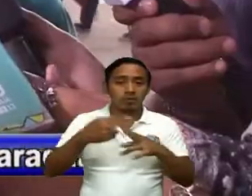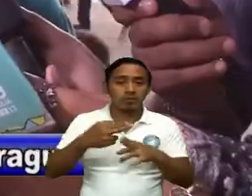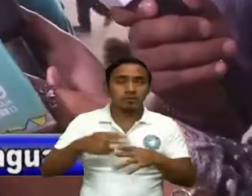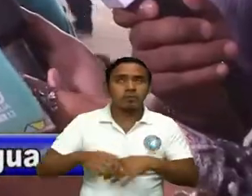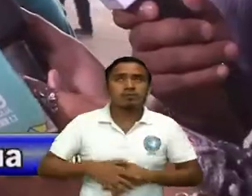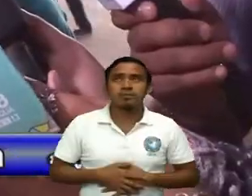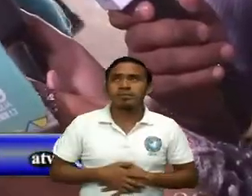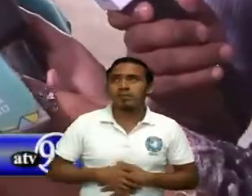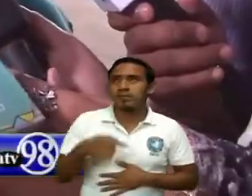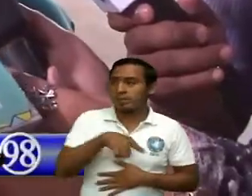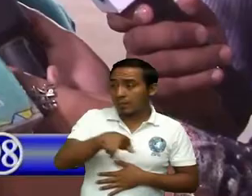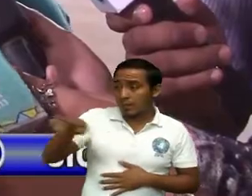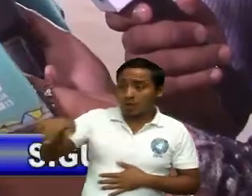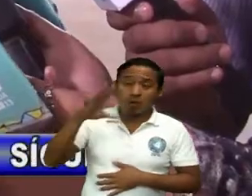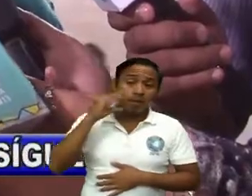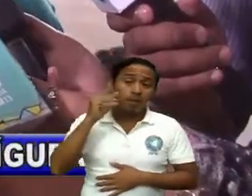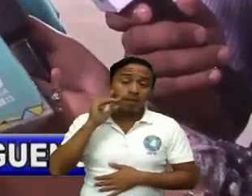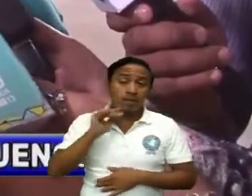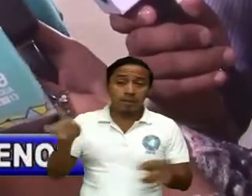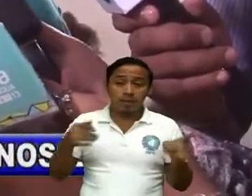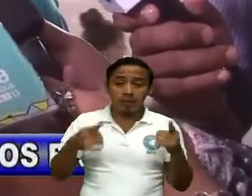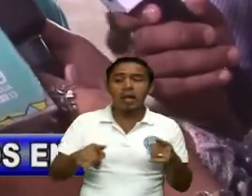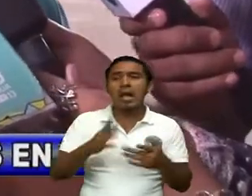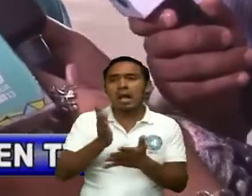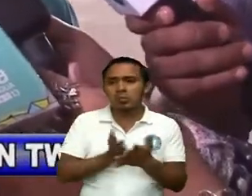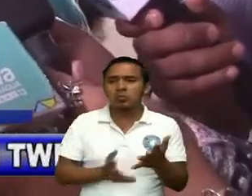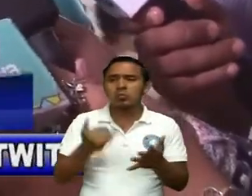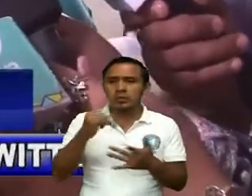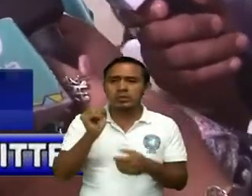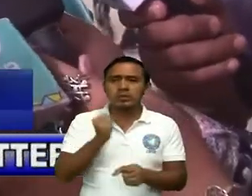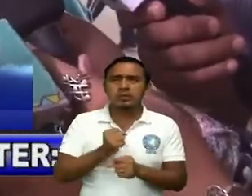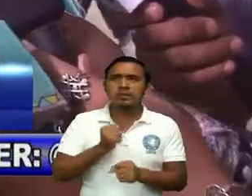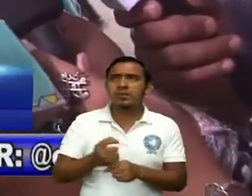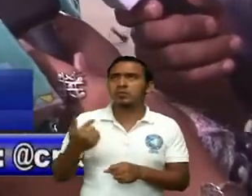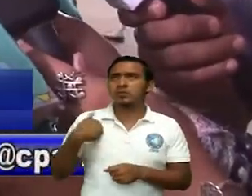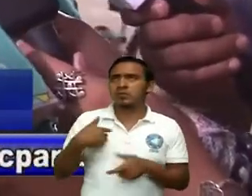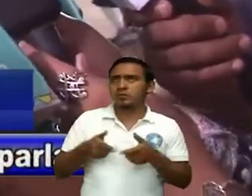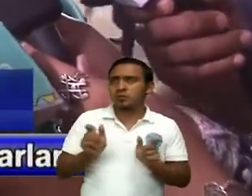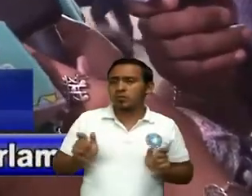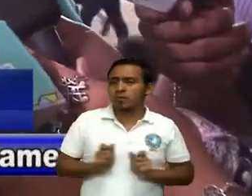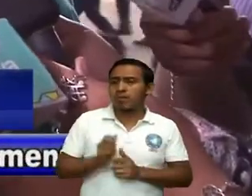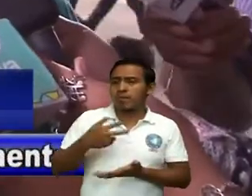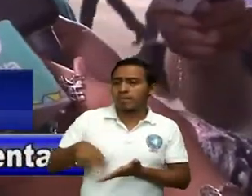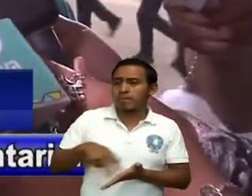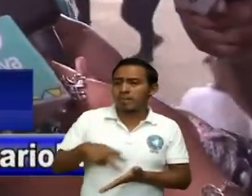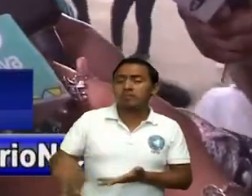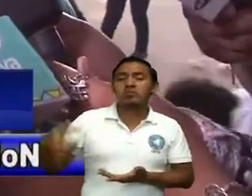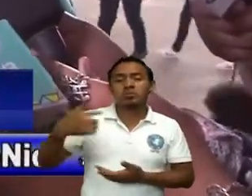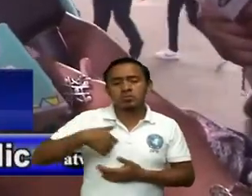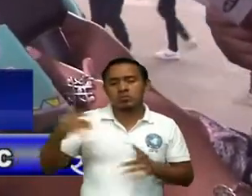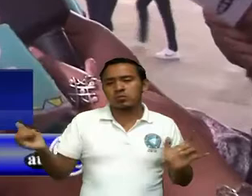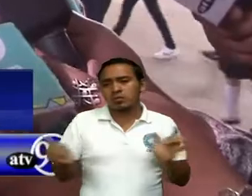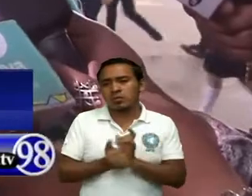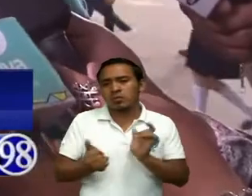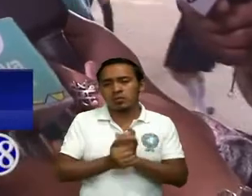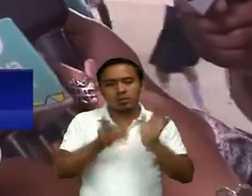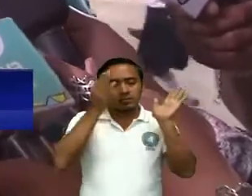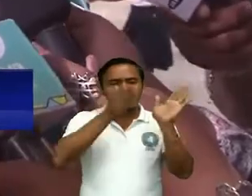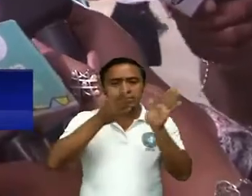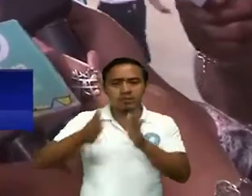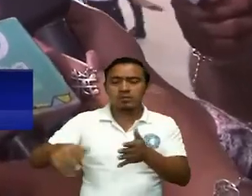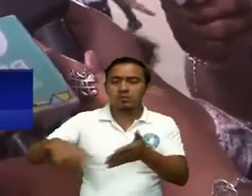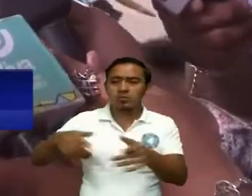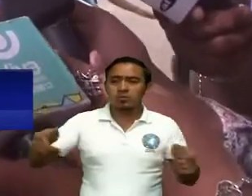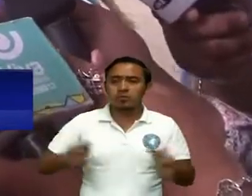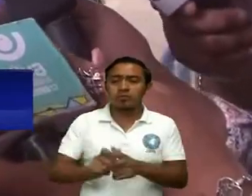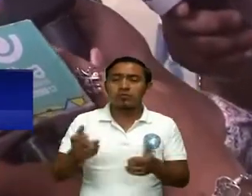Pero ellos no son bailarines. De hecho, algunos sí están trabajando conmigo en el grupo de danza porque me dedico también a atender al grupo de